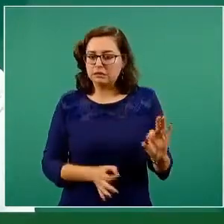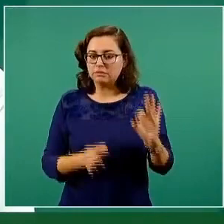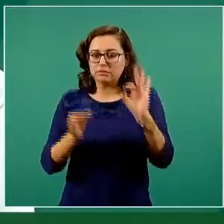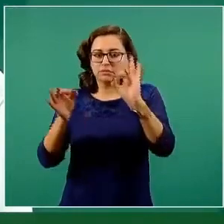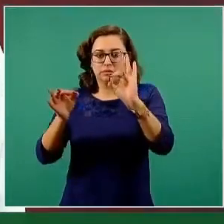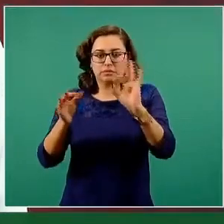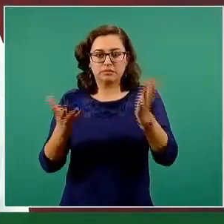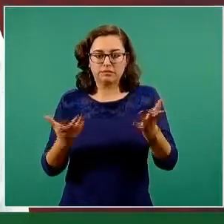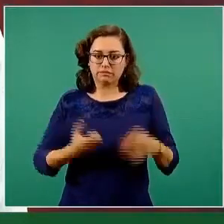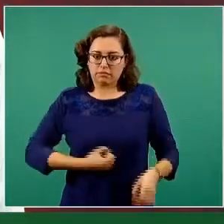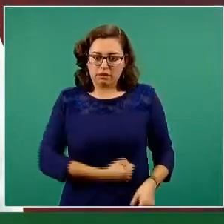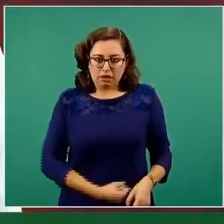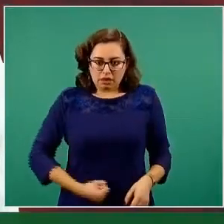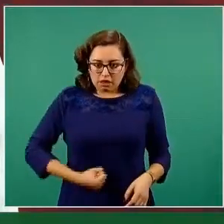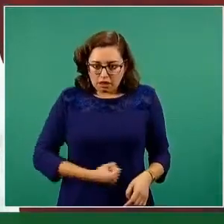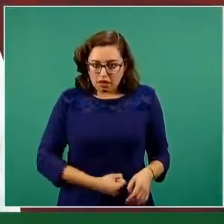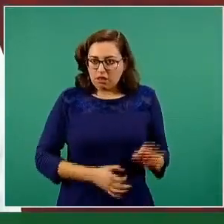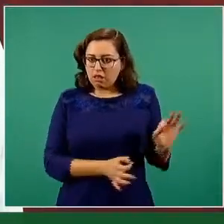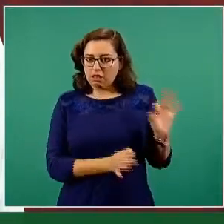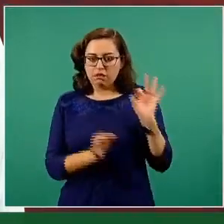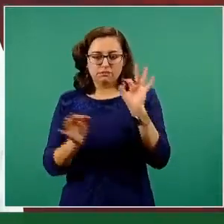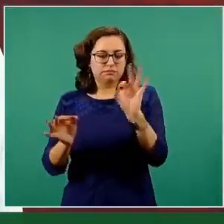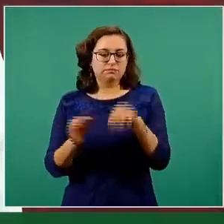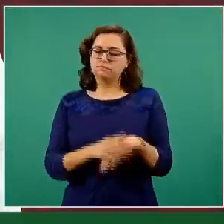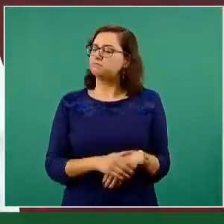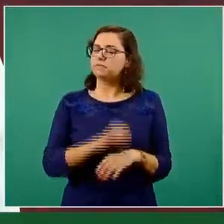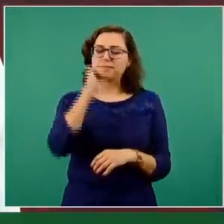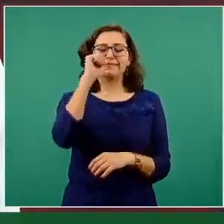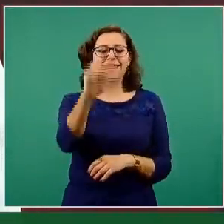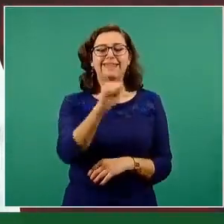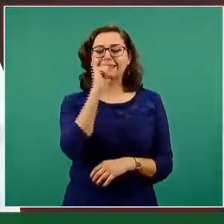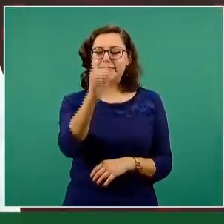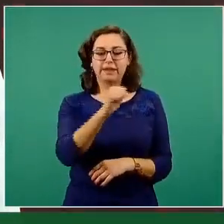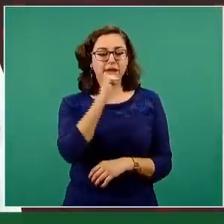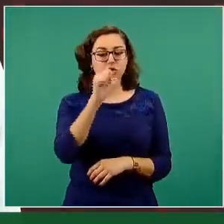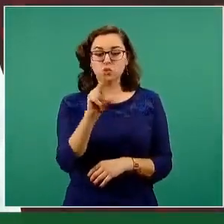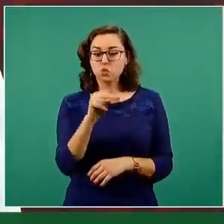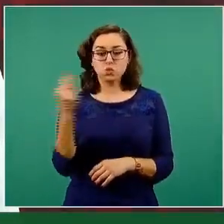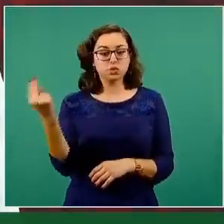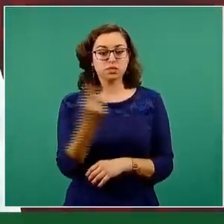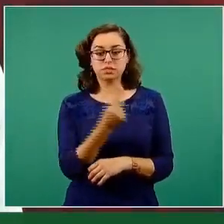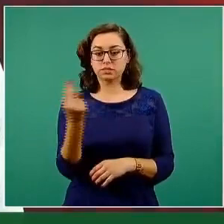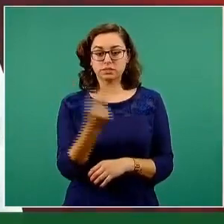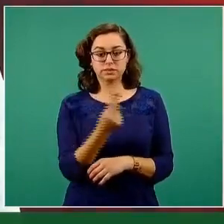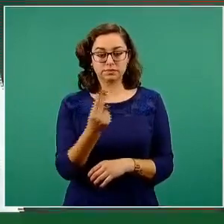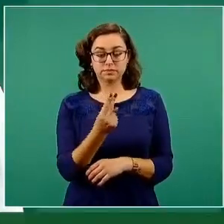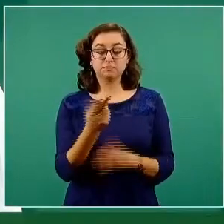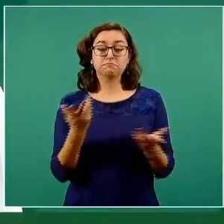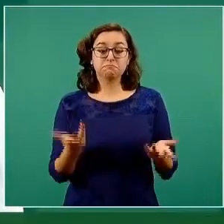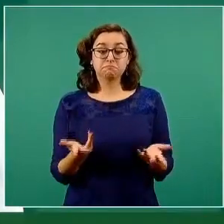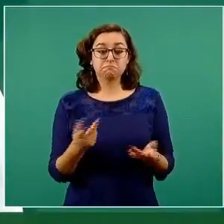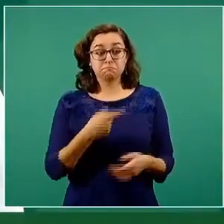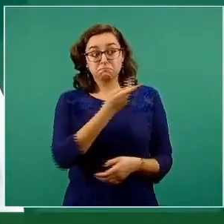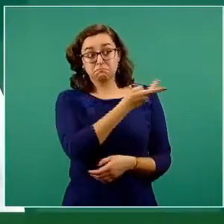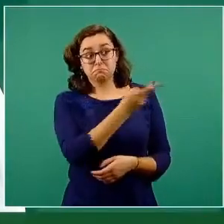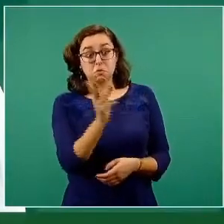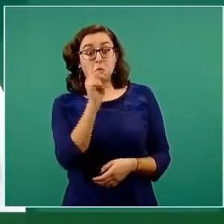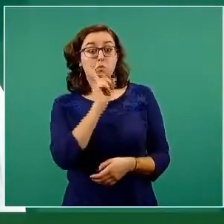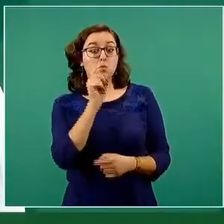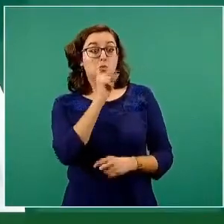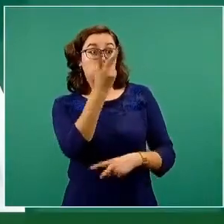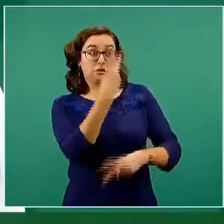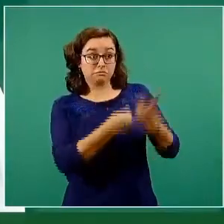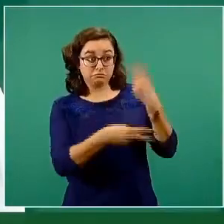mucho menos se requiere un ultrasonido que demuestre la condición de embarazo. Hemos partido de la confianza. El